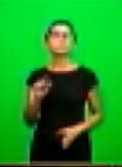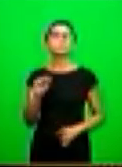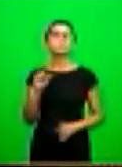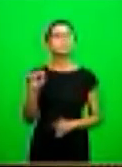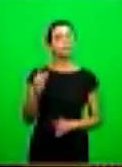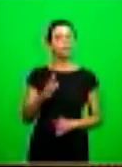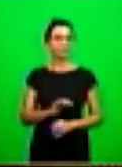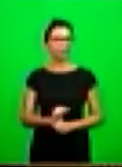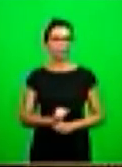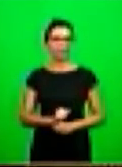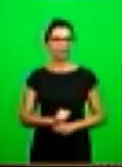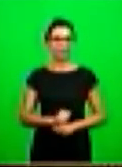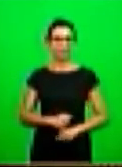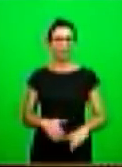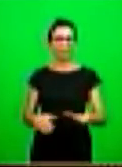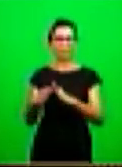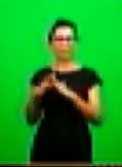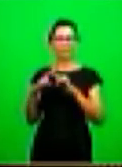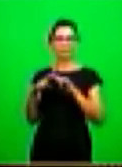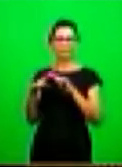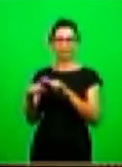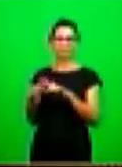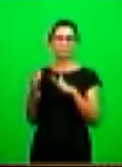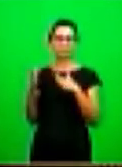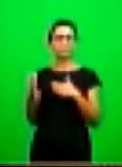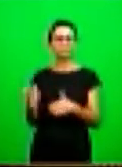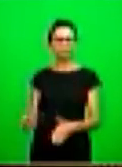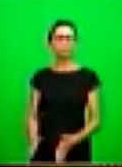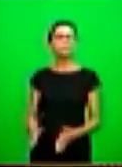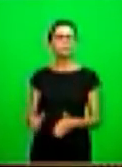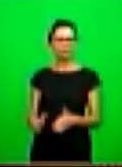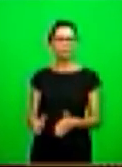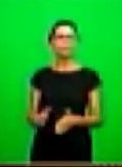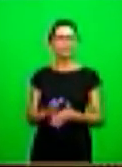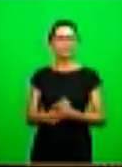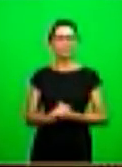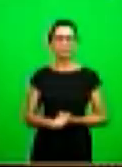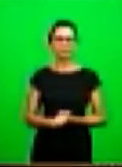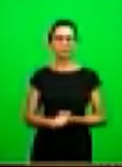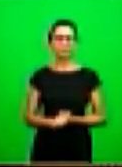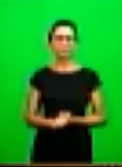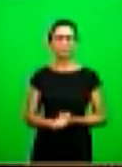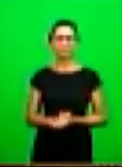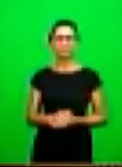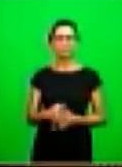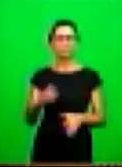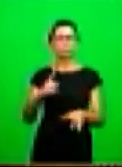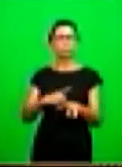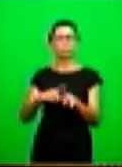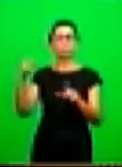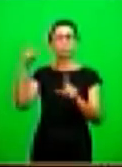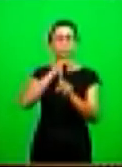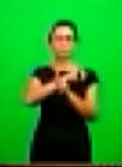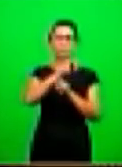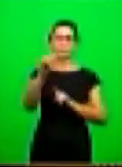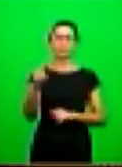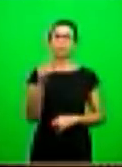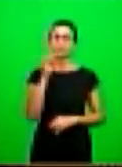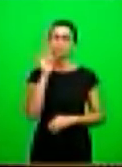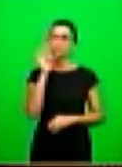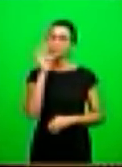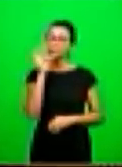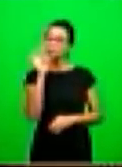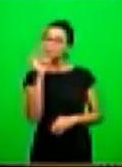alerta, alerta para la iglesia que vive estos momentos que nosotros llamamos momento profético, momento del